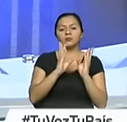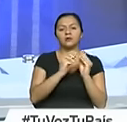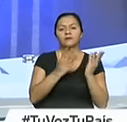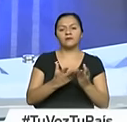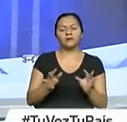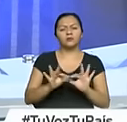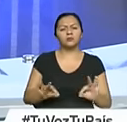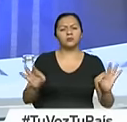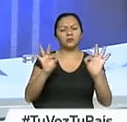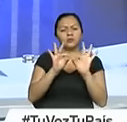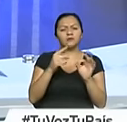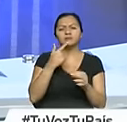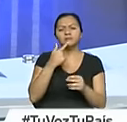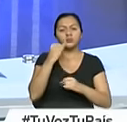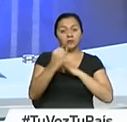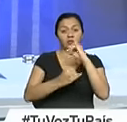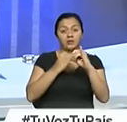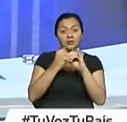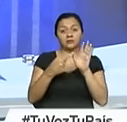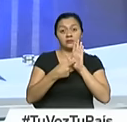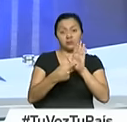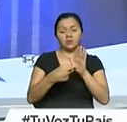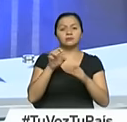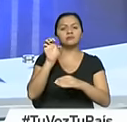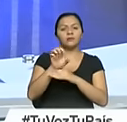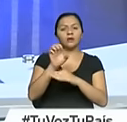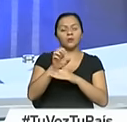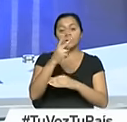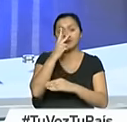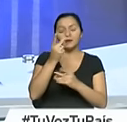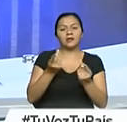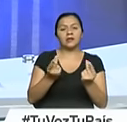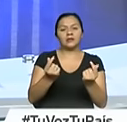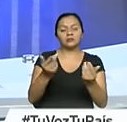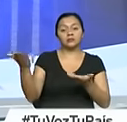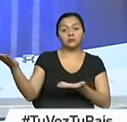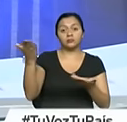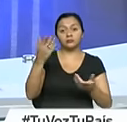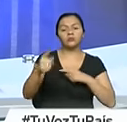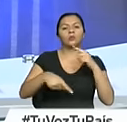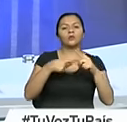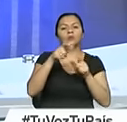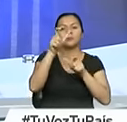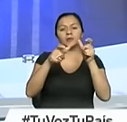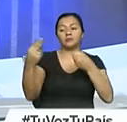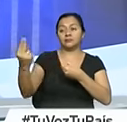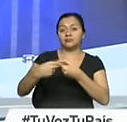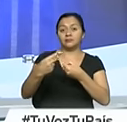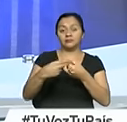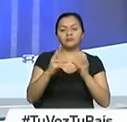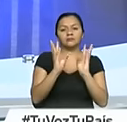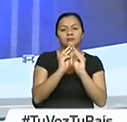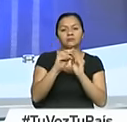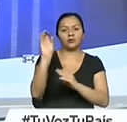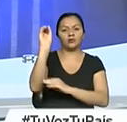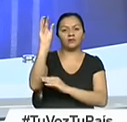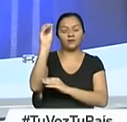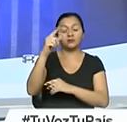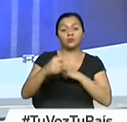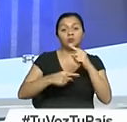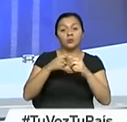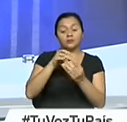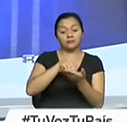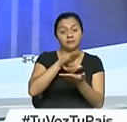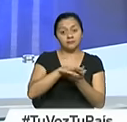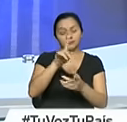más importantes a nivel internacional, Ecuador se encuentra listo para recibir a todos los asistentes de esta conferencia que